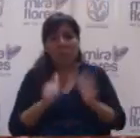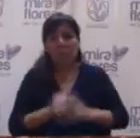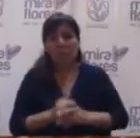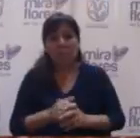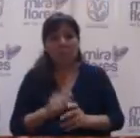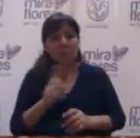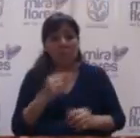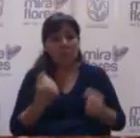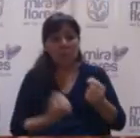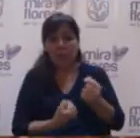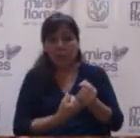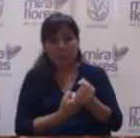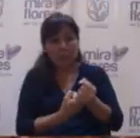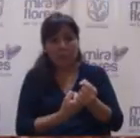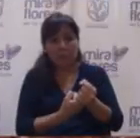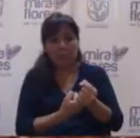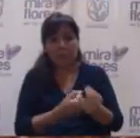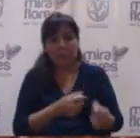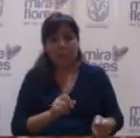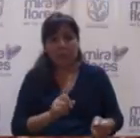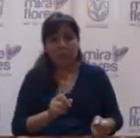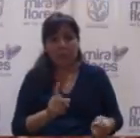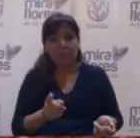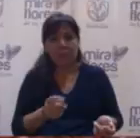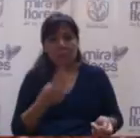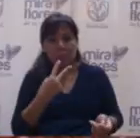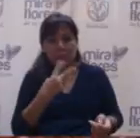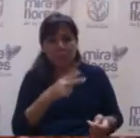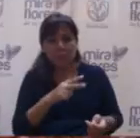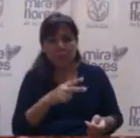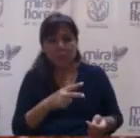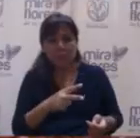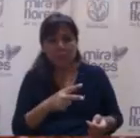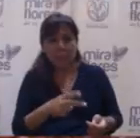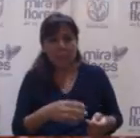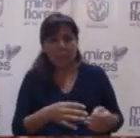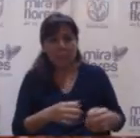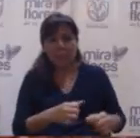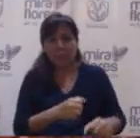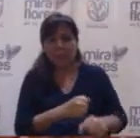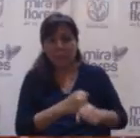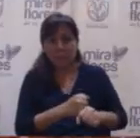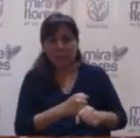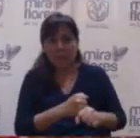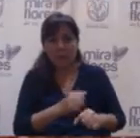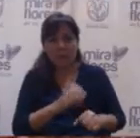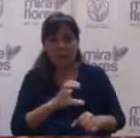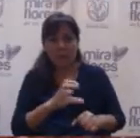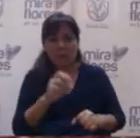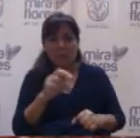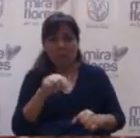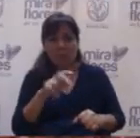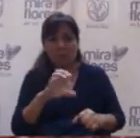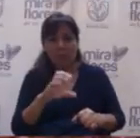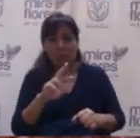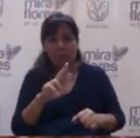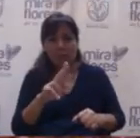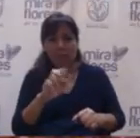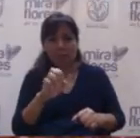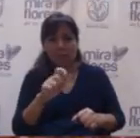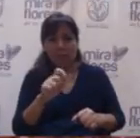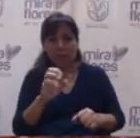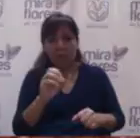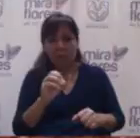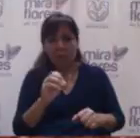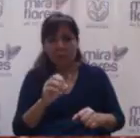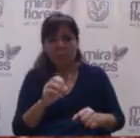iba a resistir porque no había la calidad en el concreto del puente antiguo. Los técnicos